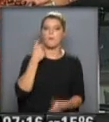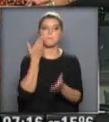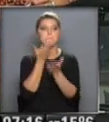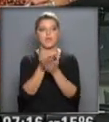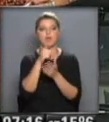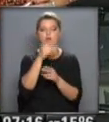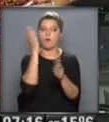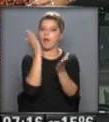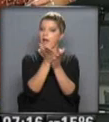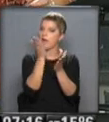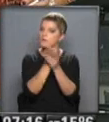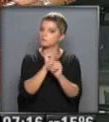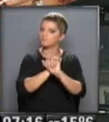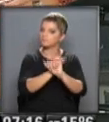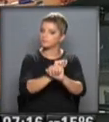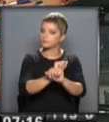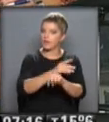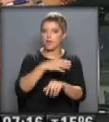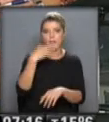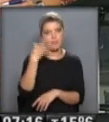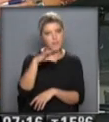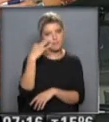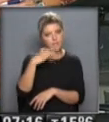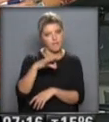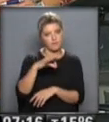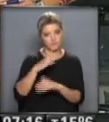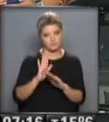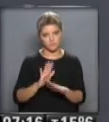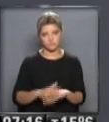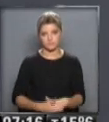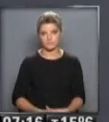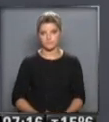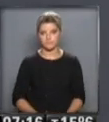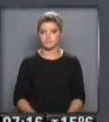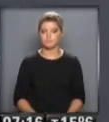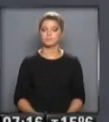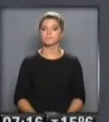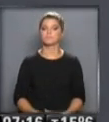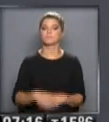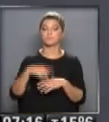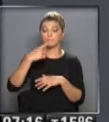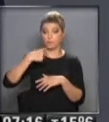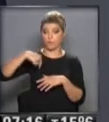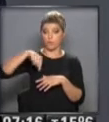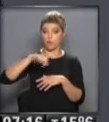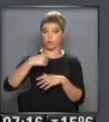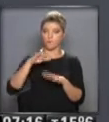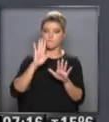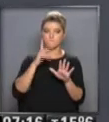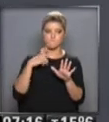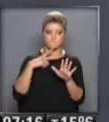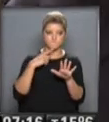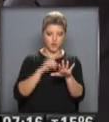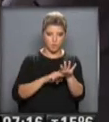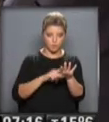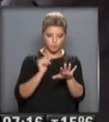ataque. Ayer, luego de conocerse la sentencia, habló de fallo ejemplar. Estamos a horas de lo